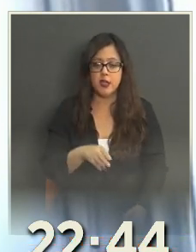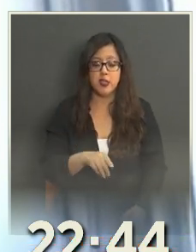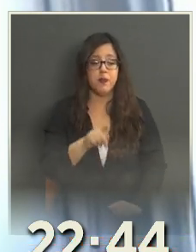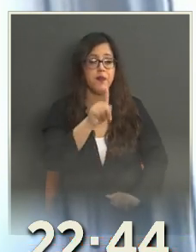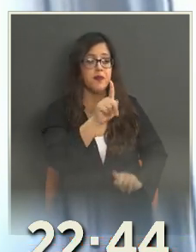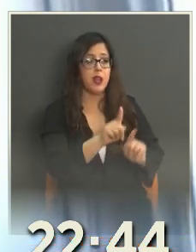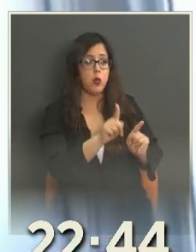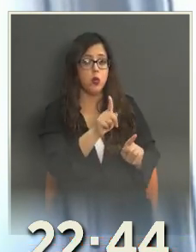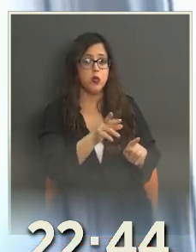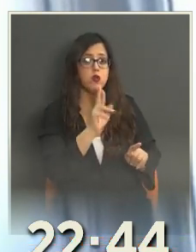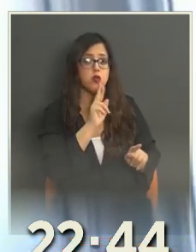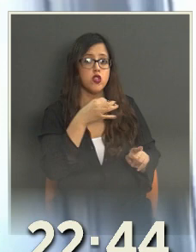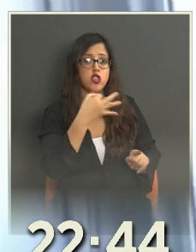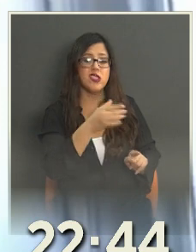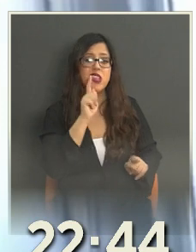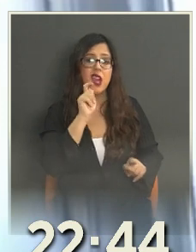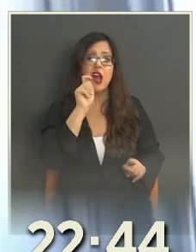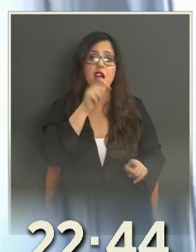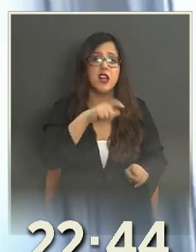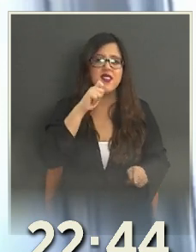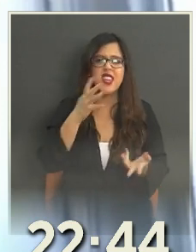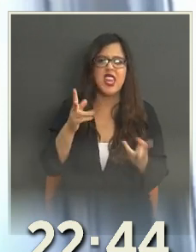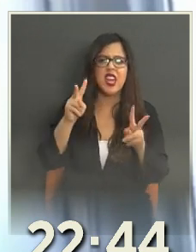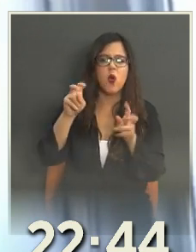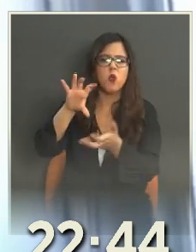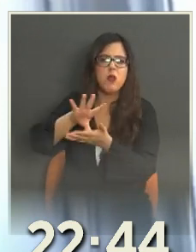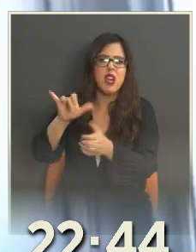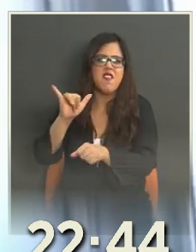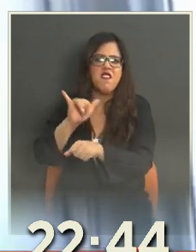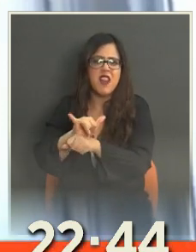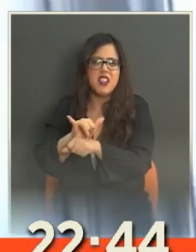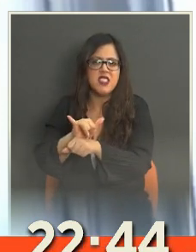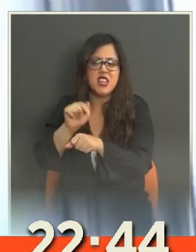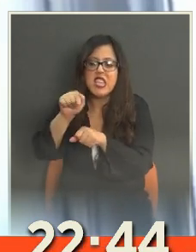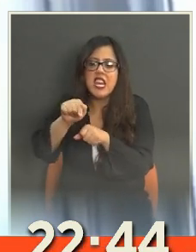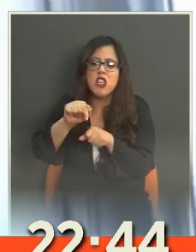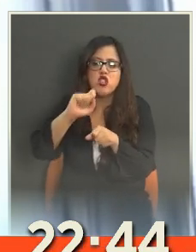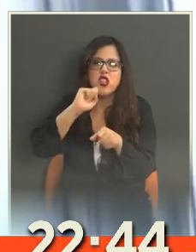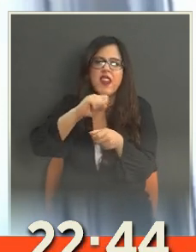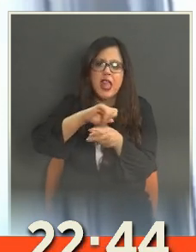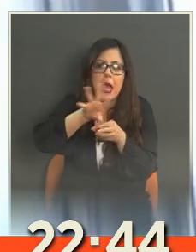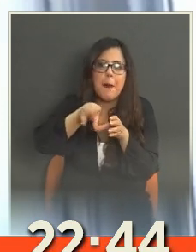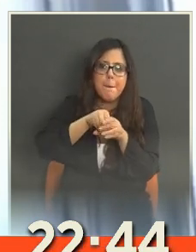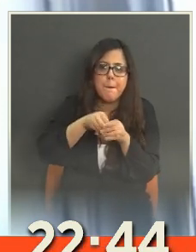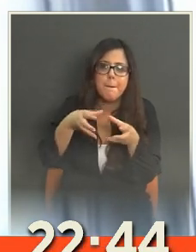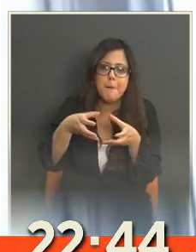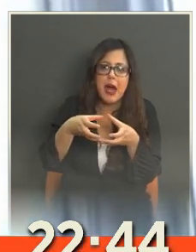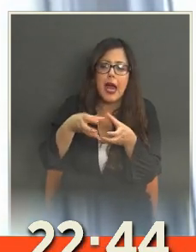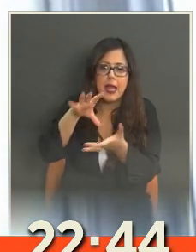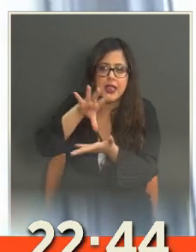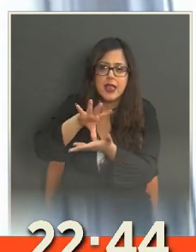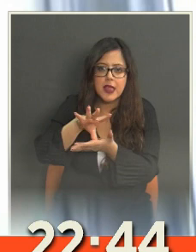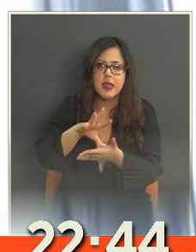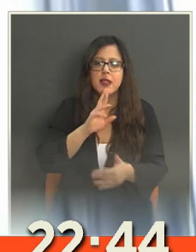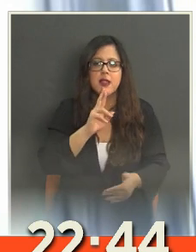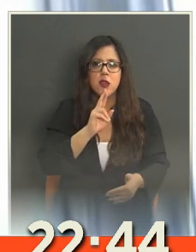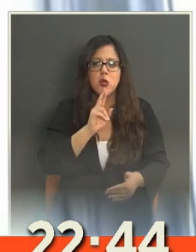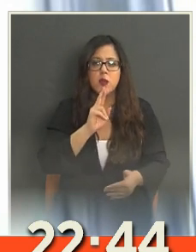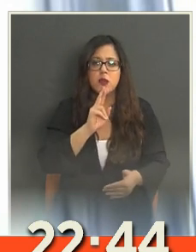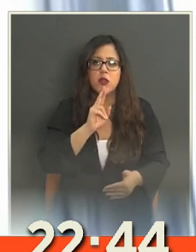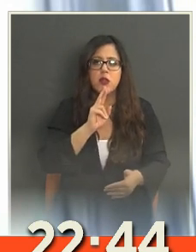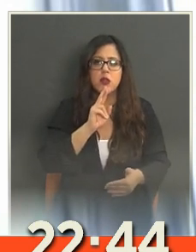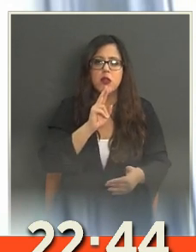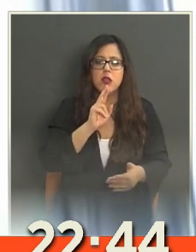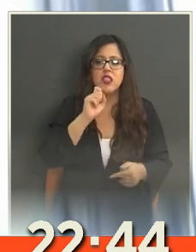es básicamente la ficción es simplemente la pequeña ruso la pequeña rusia o una pequeña rusia serían básicamente unos hermanos